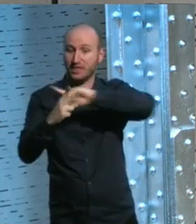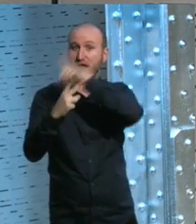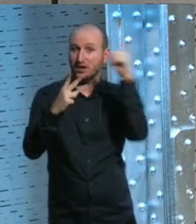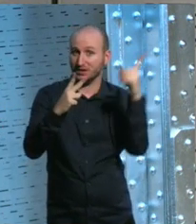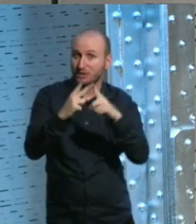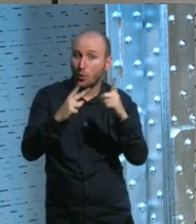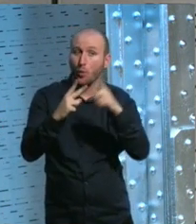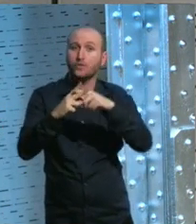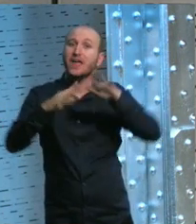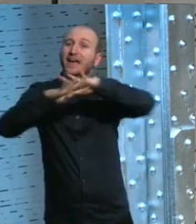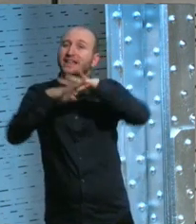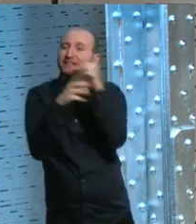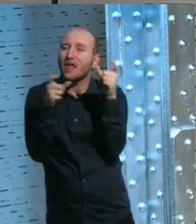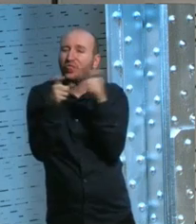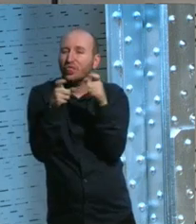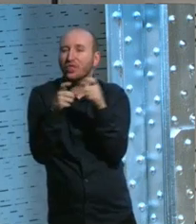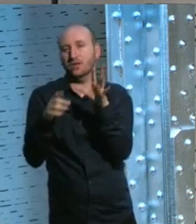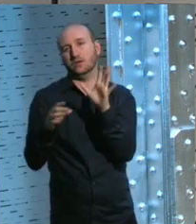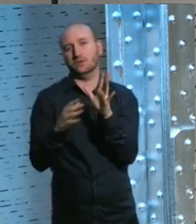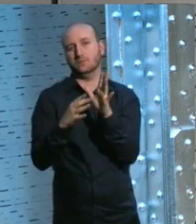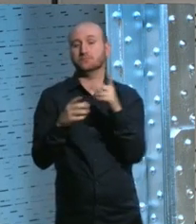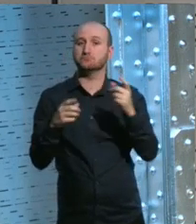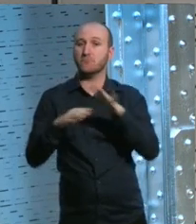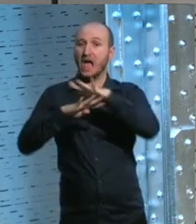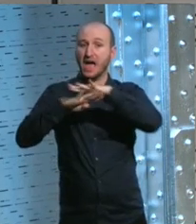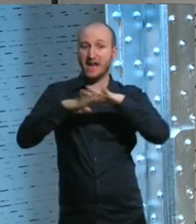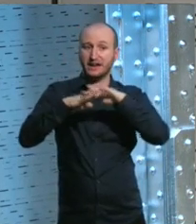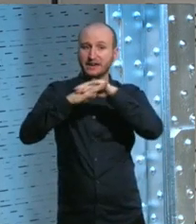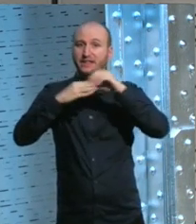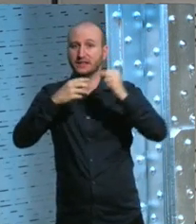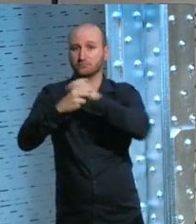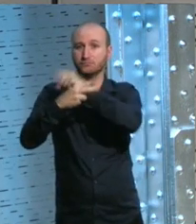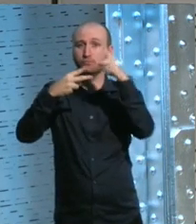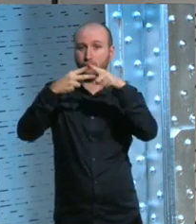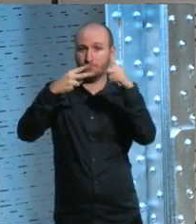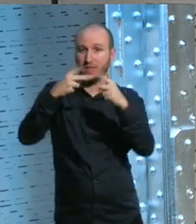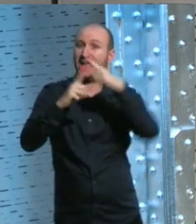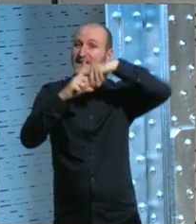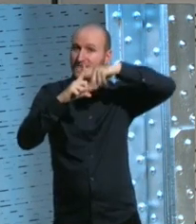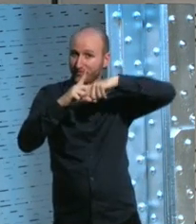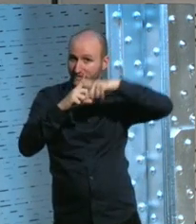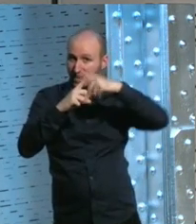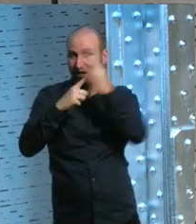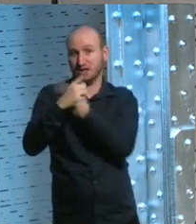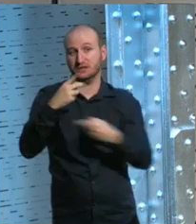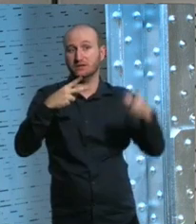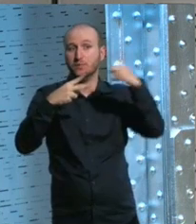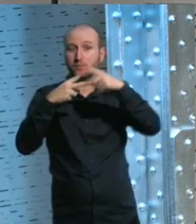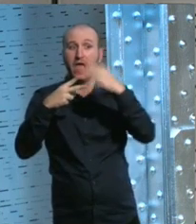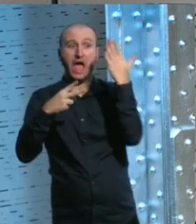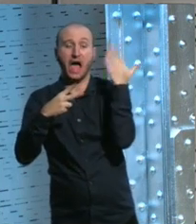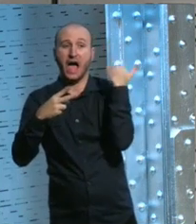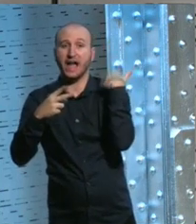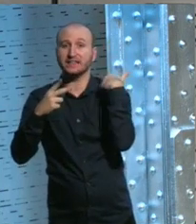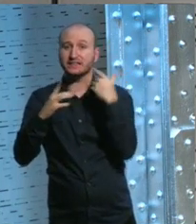es lo de las redes pequeñas. Las redes pequeñas con dos niveles, obviamente. Uno caricatural, que es Between, que mencioné,